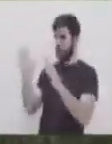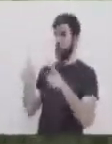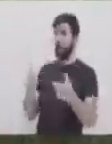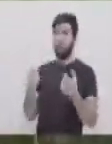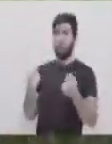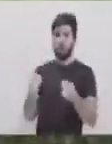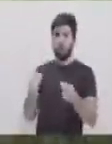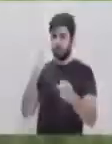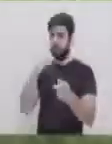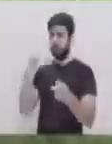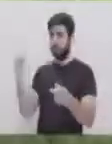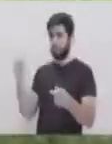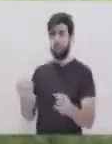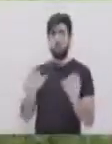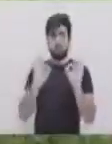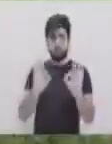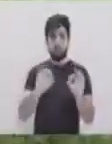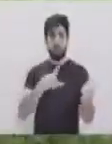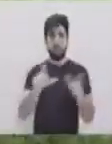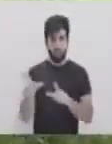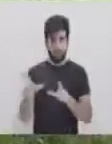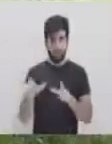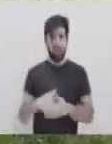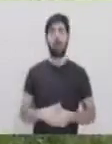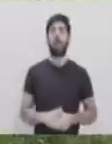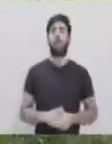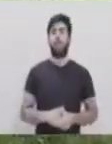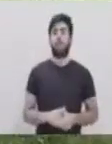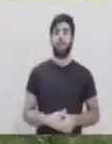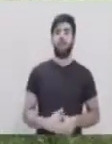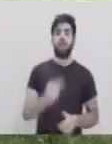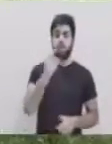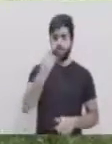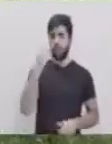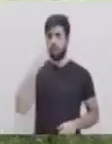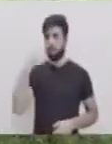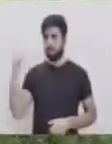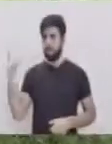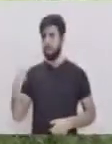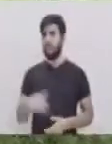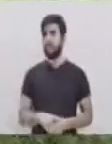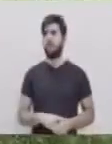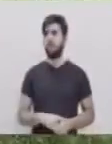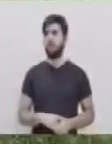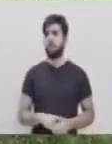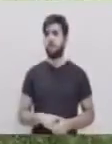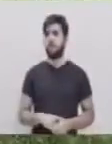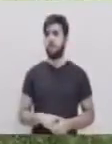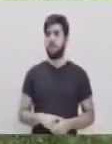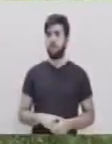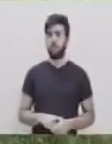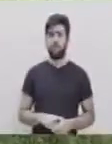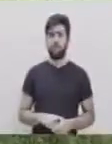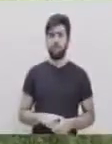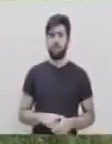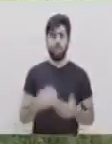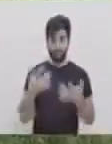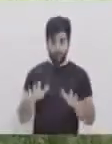bien, vamos hacia atrás. ¿Listo? Hasta donde llega tu cuerda y de regreso corriendo hacia atrás.